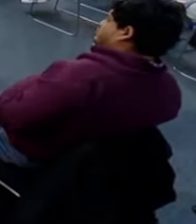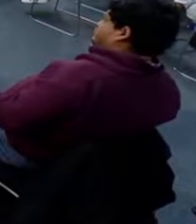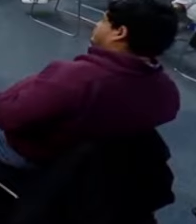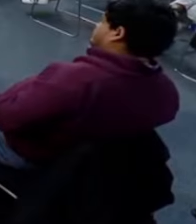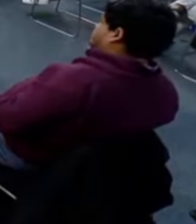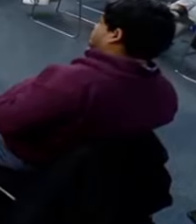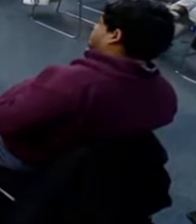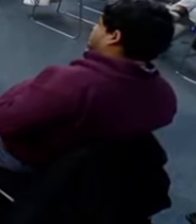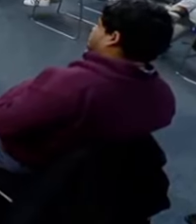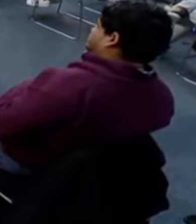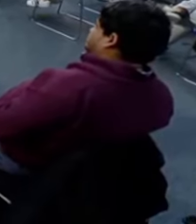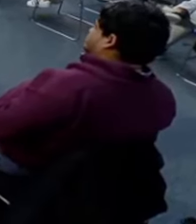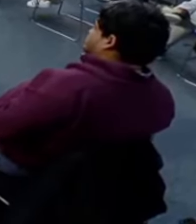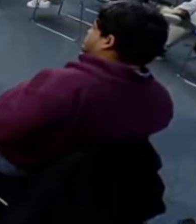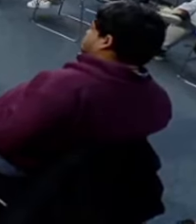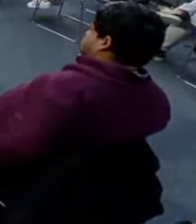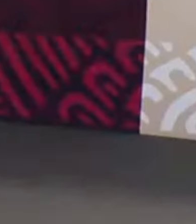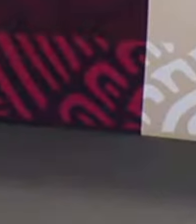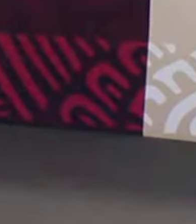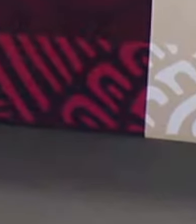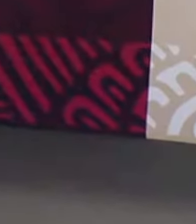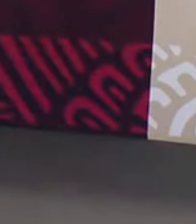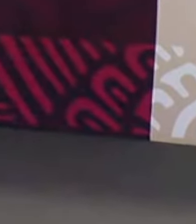me ha dado la marcha